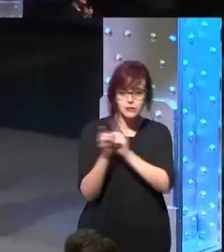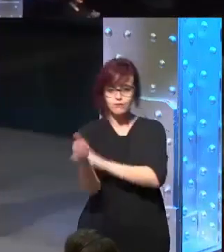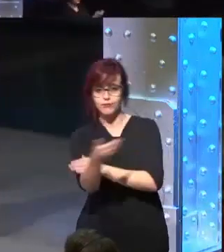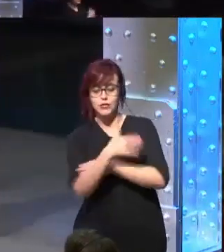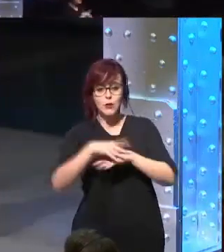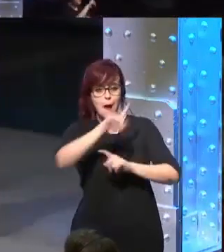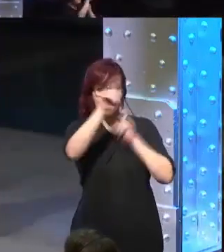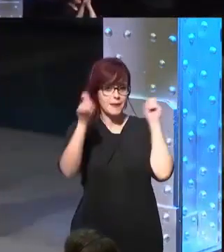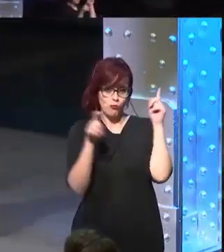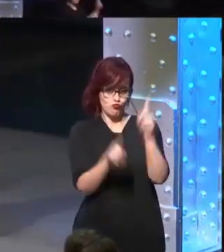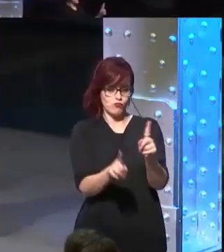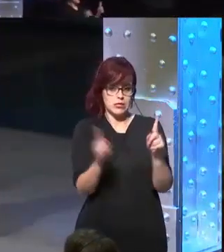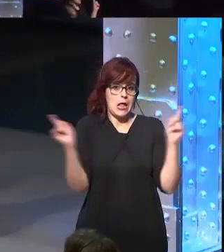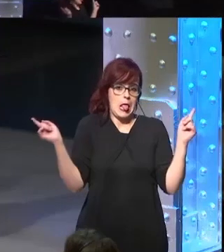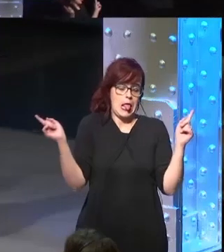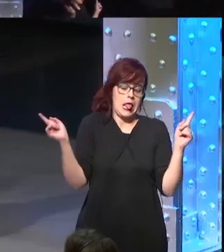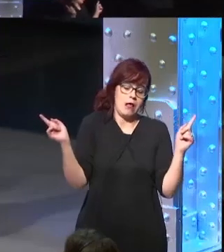es una pregunta